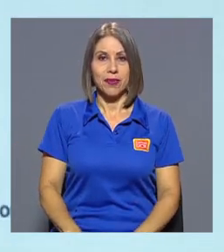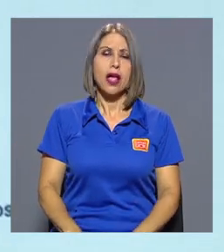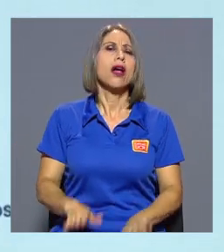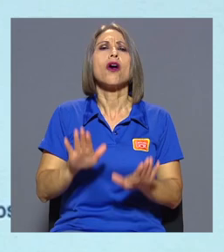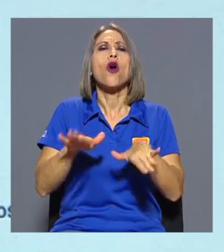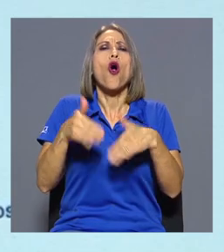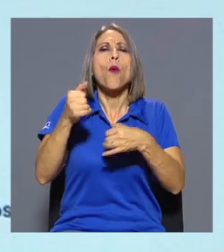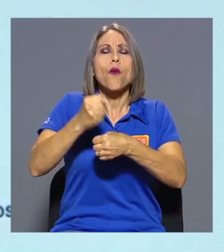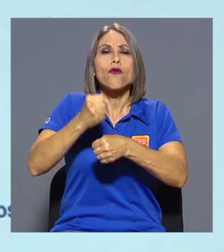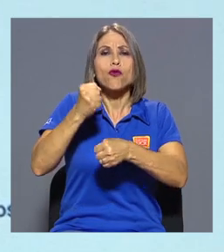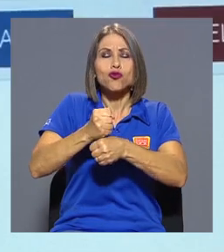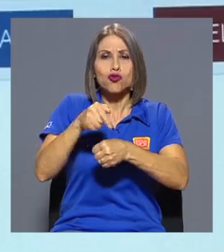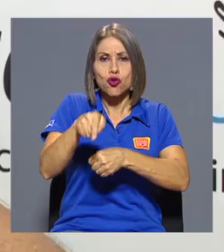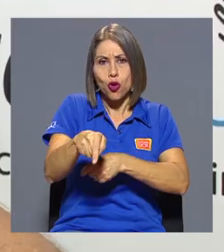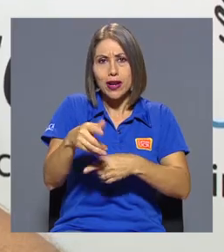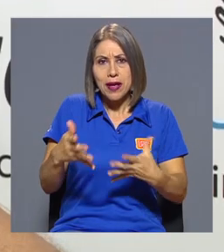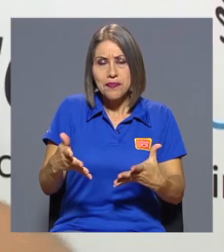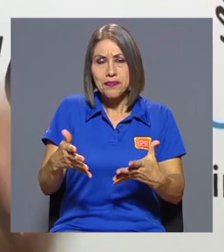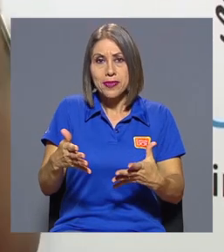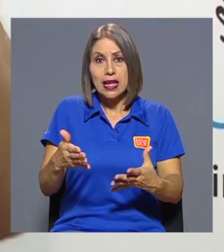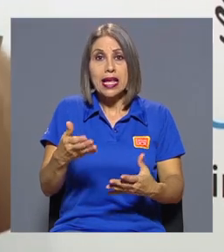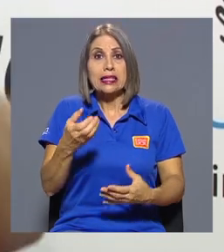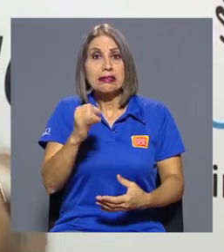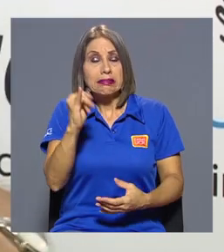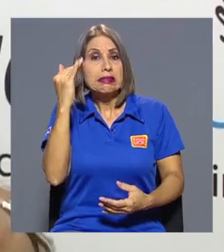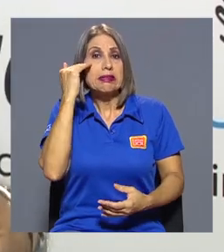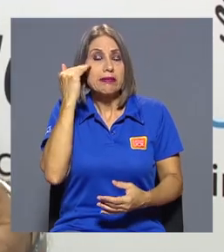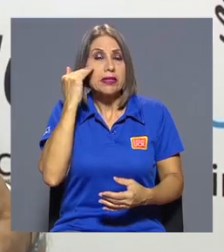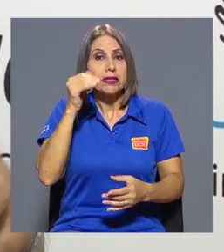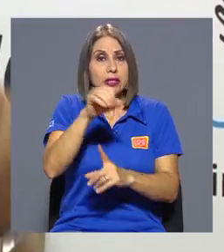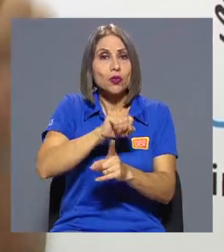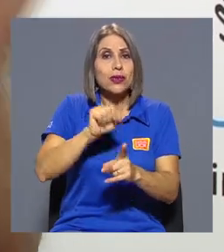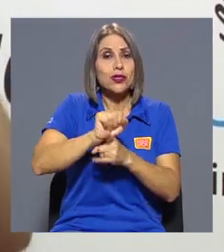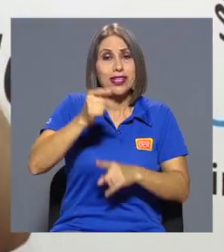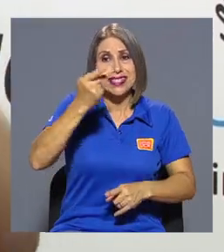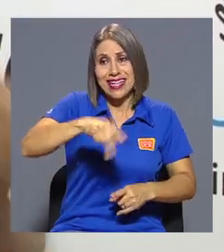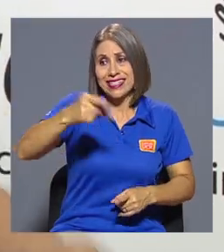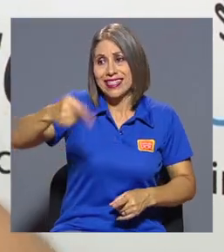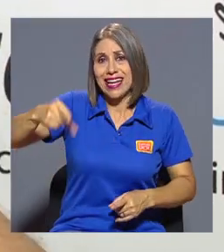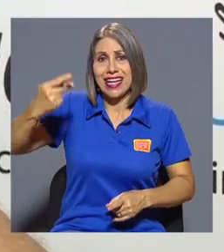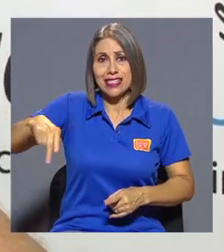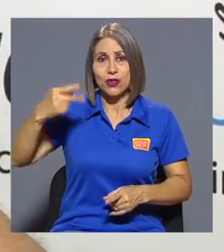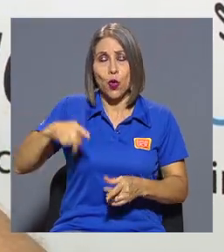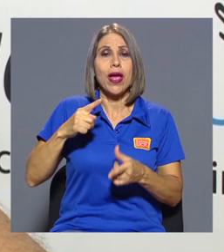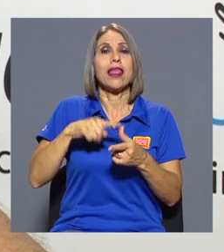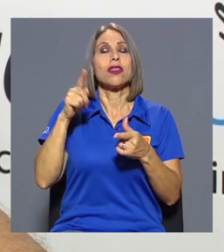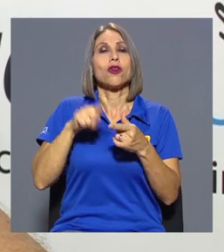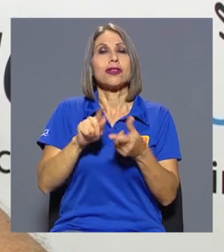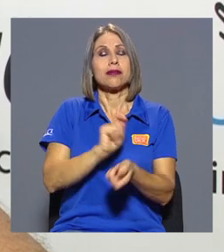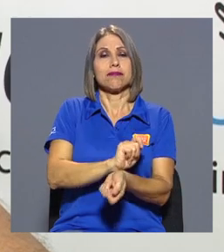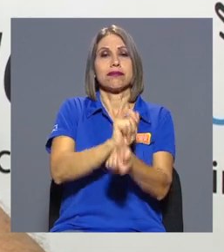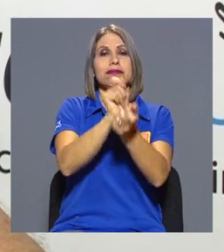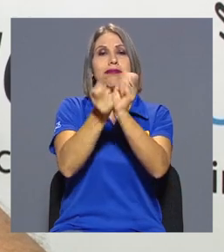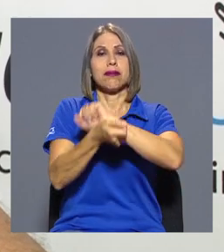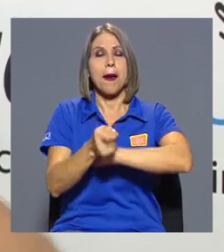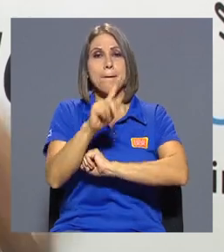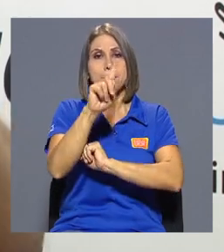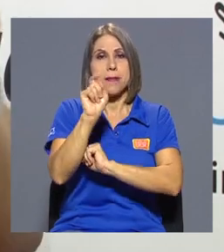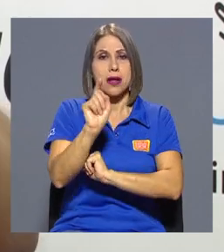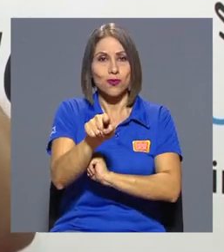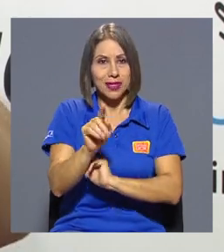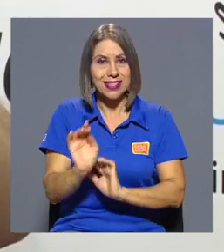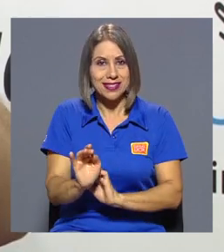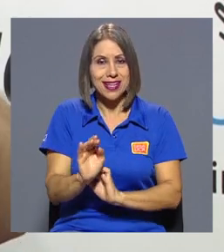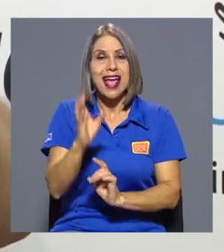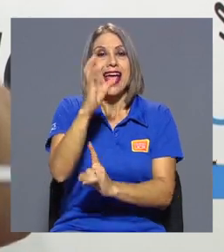Básicamente, el cómo funciona es, sabiendo las situaciones de riesgo, las convertimos en preguntas. Entonces,